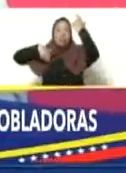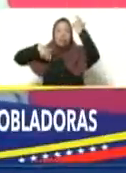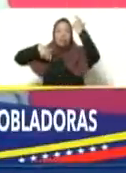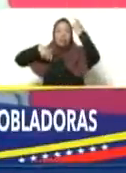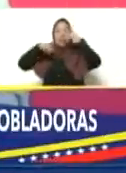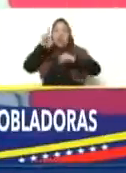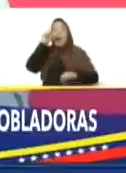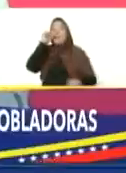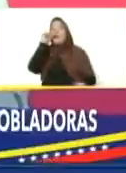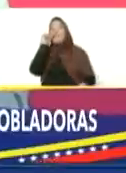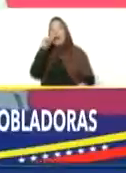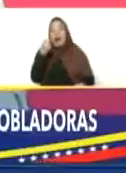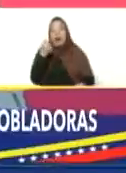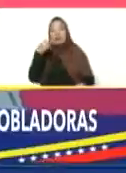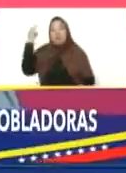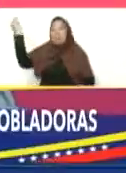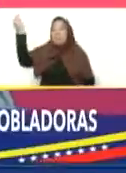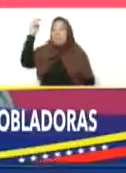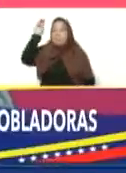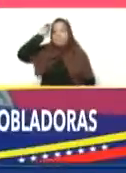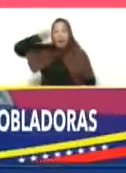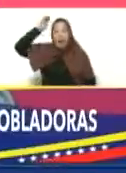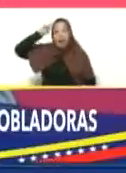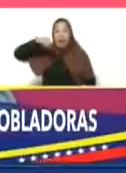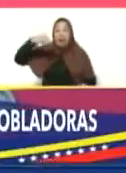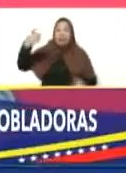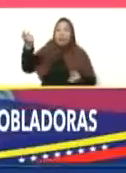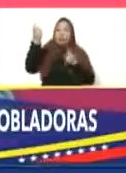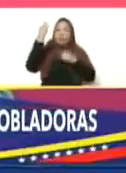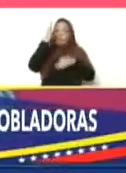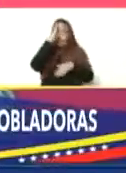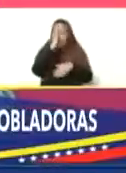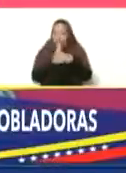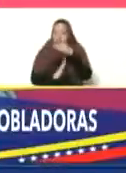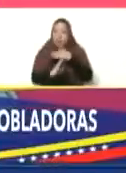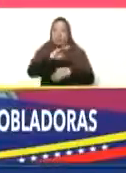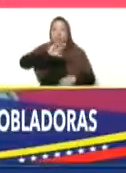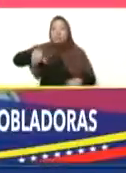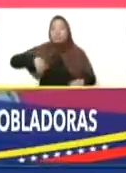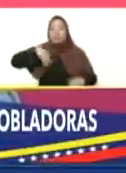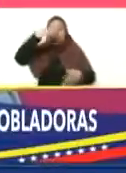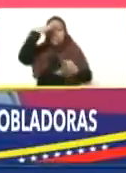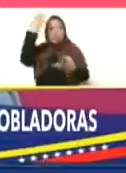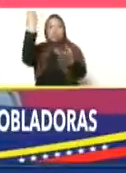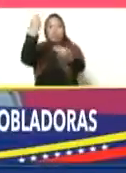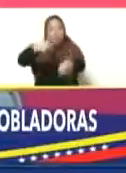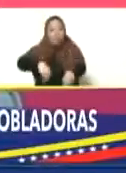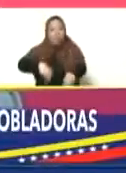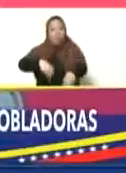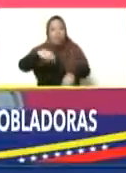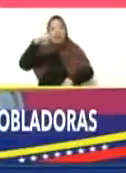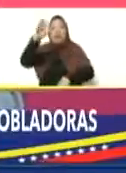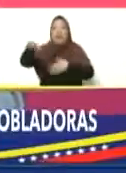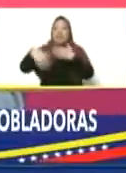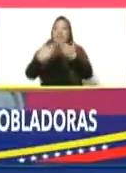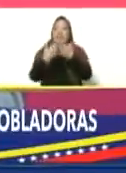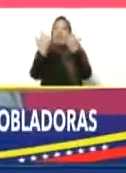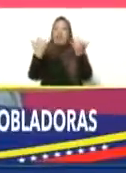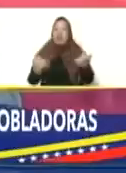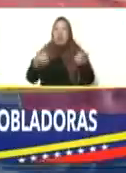padre nuestro maestro nuestro guía eterno y yo estoy de acuerdo con ustedes aquí está presente